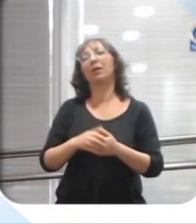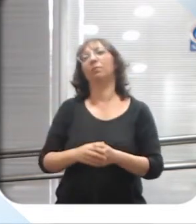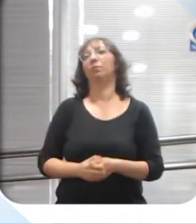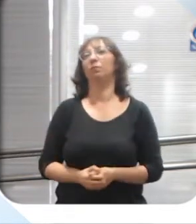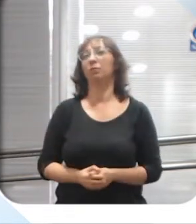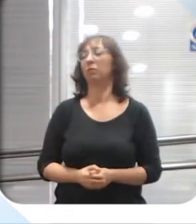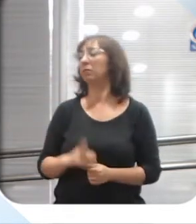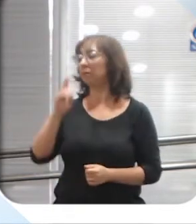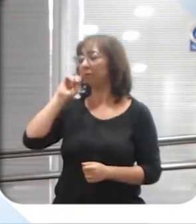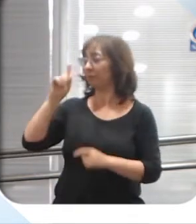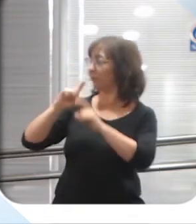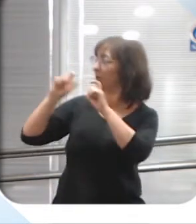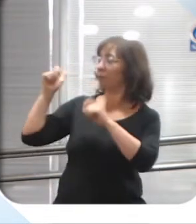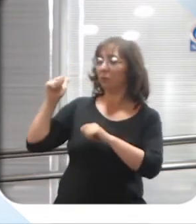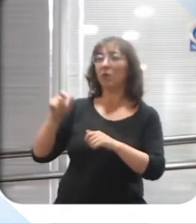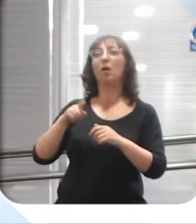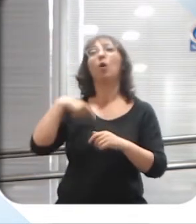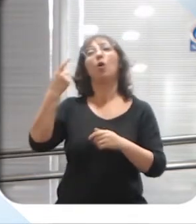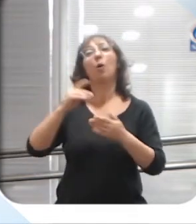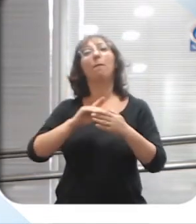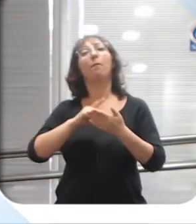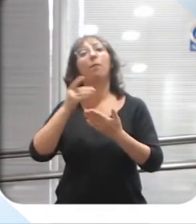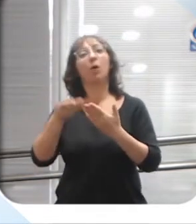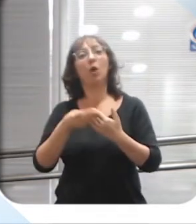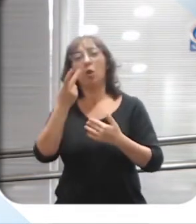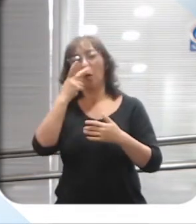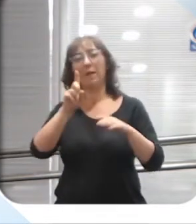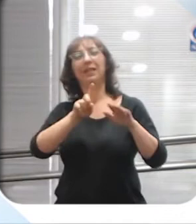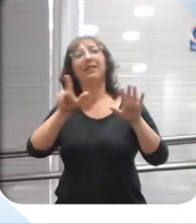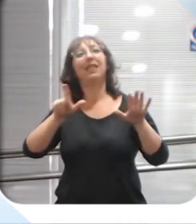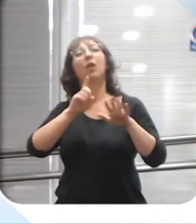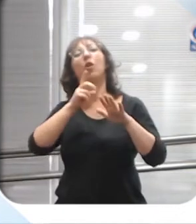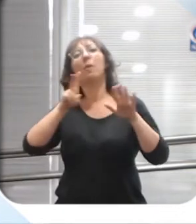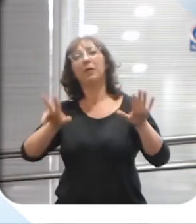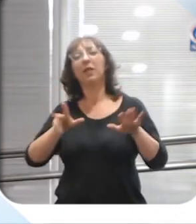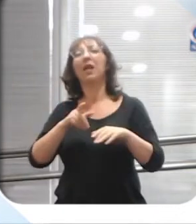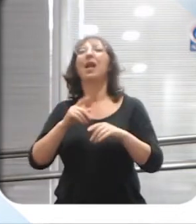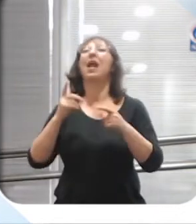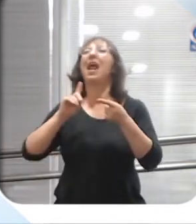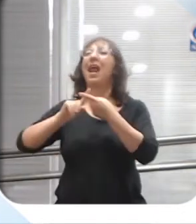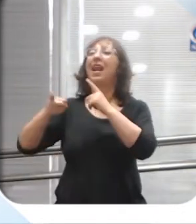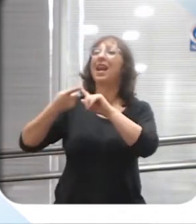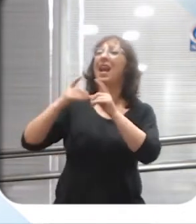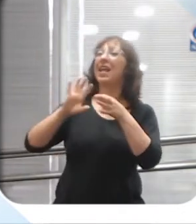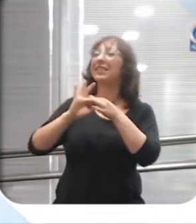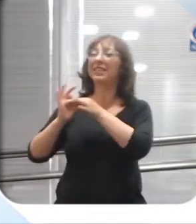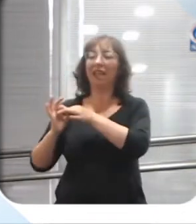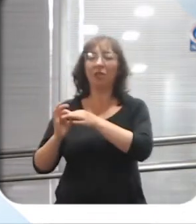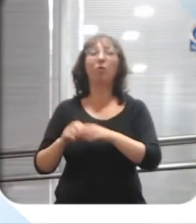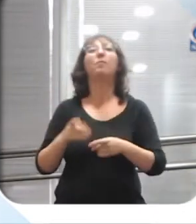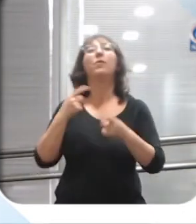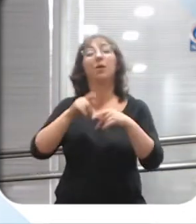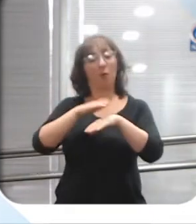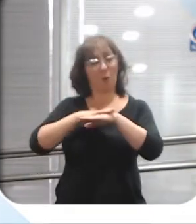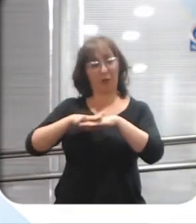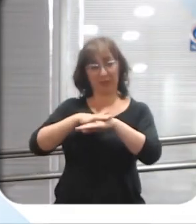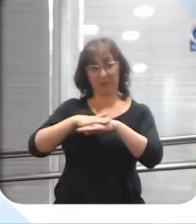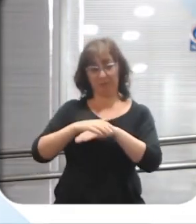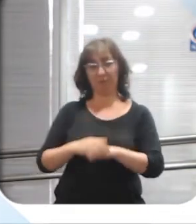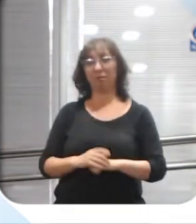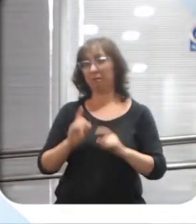ves, otro proyecto después del 2017 al 2019 que se llamaba Enlazándonos. Los objetivos eran básicamente los